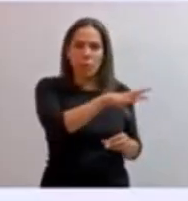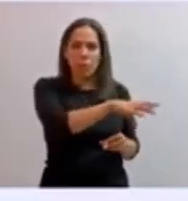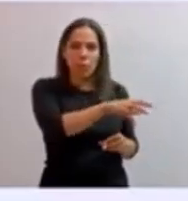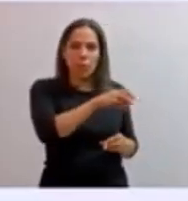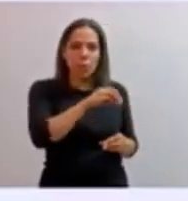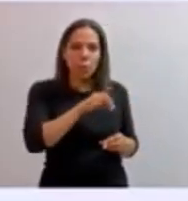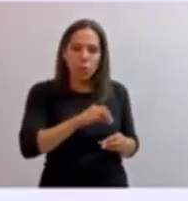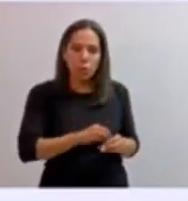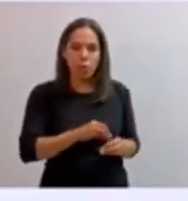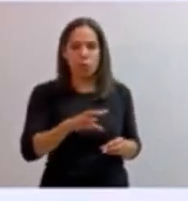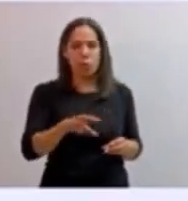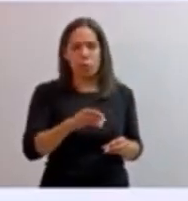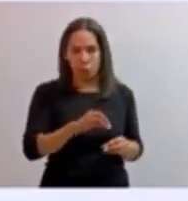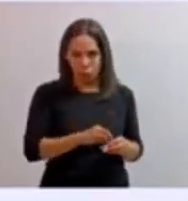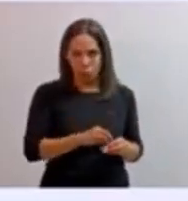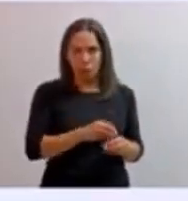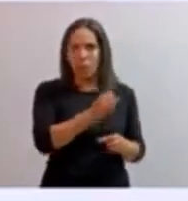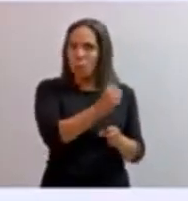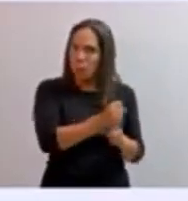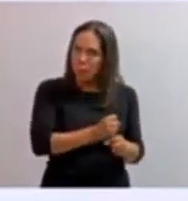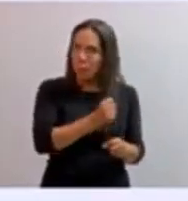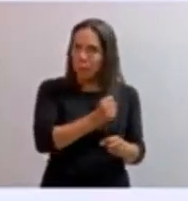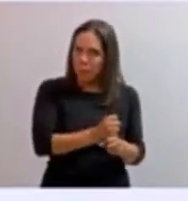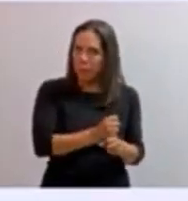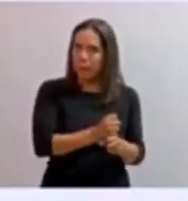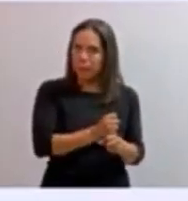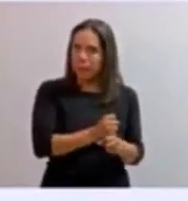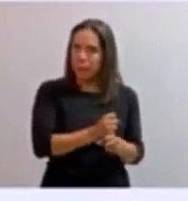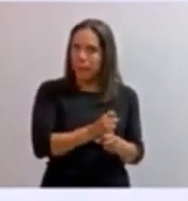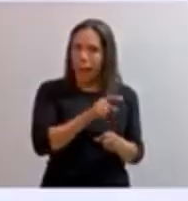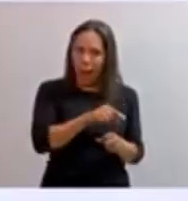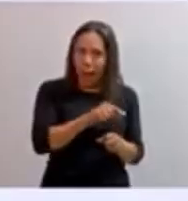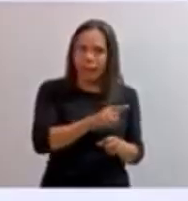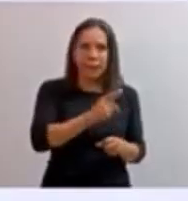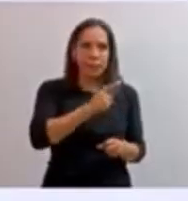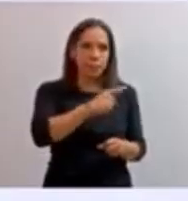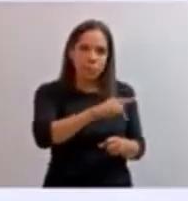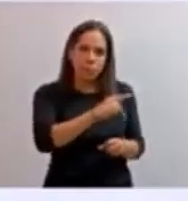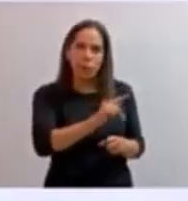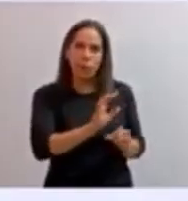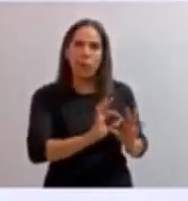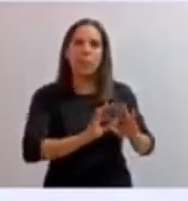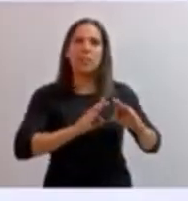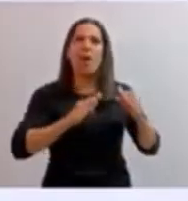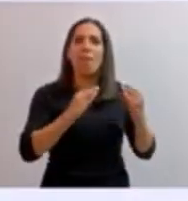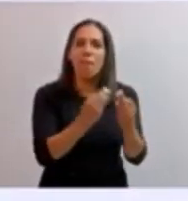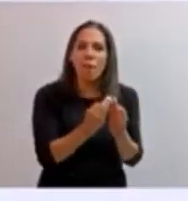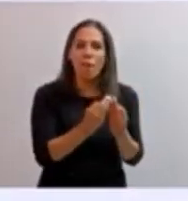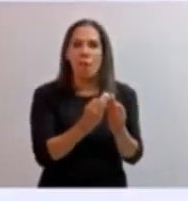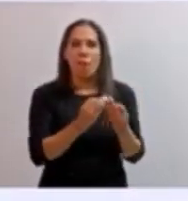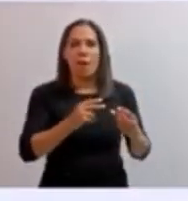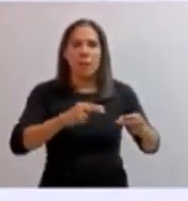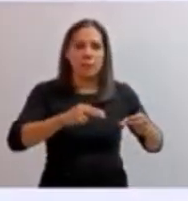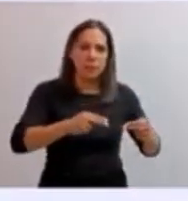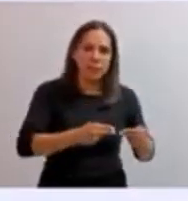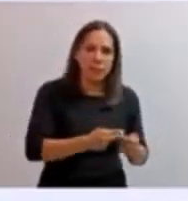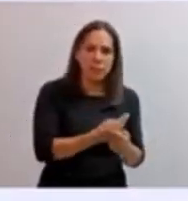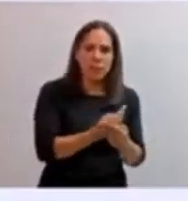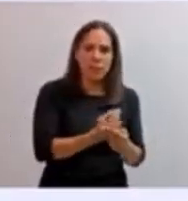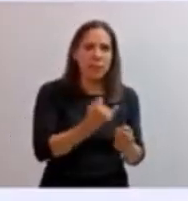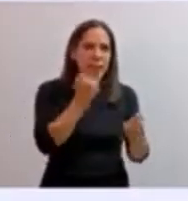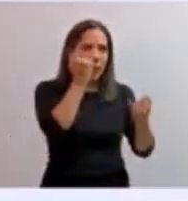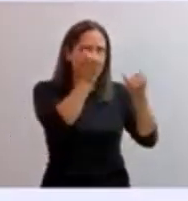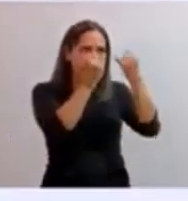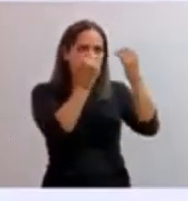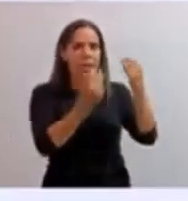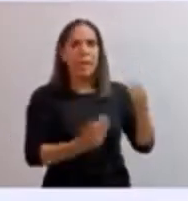práctica va generando sus propias estrategias para retroalimentarse, para acrecentar sus saberes,